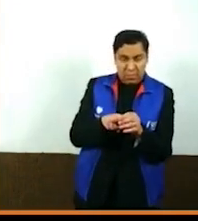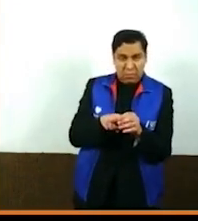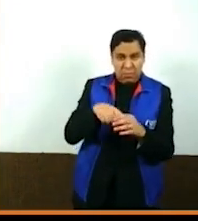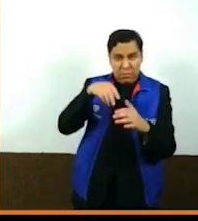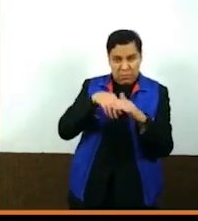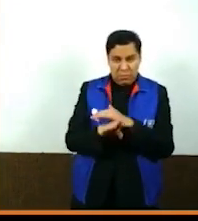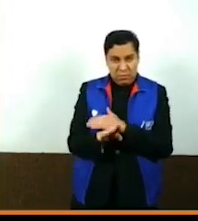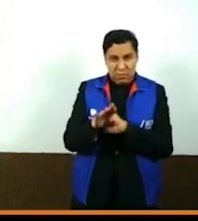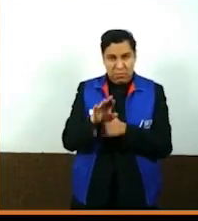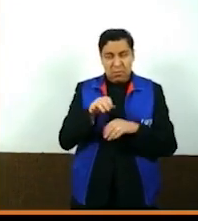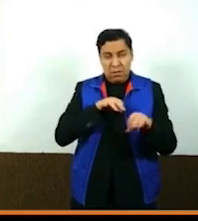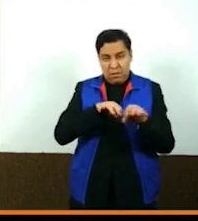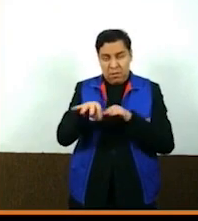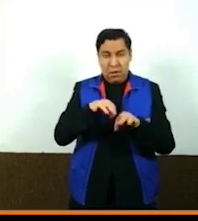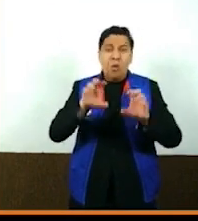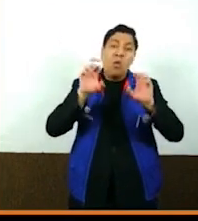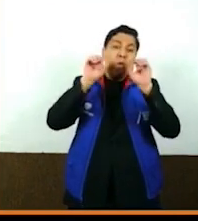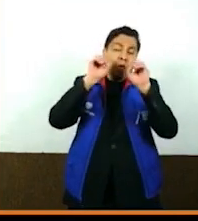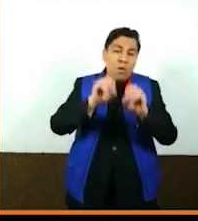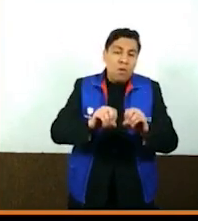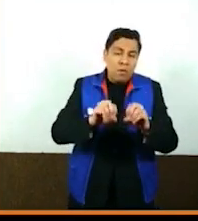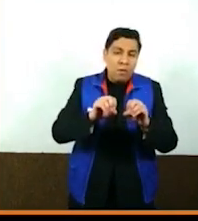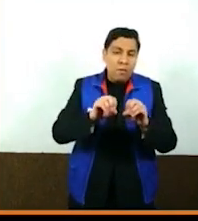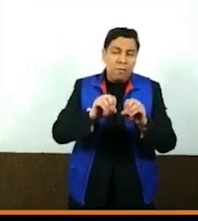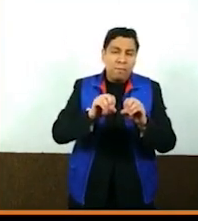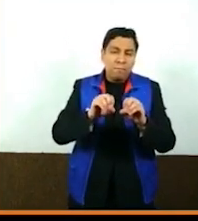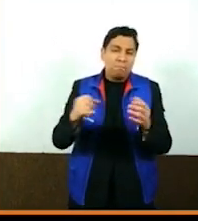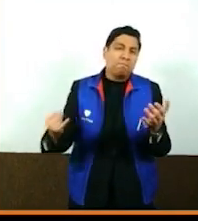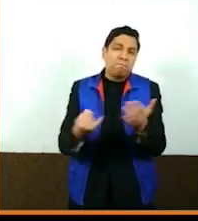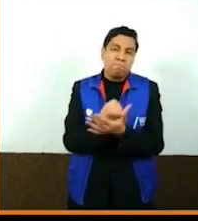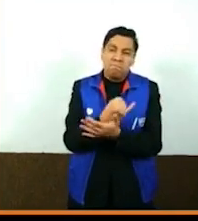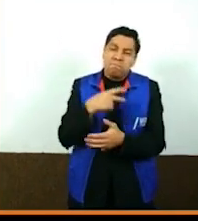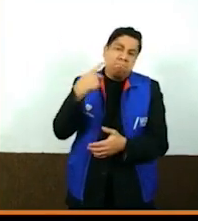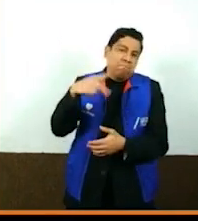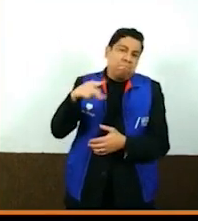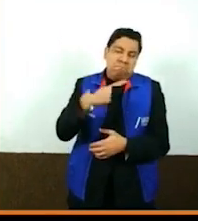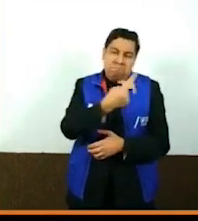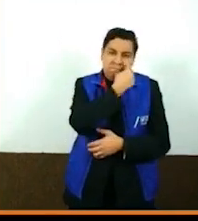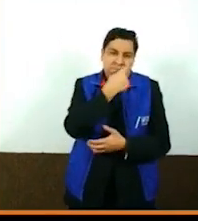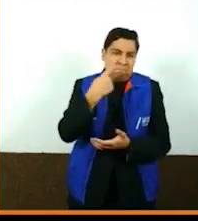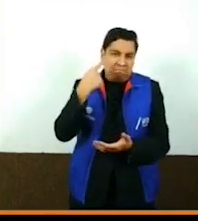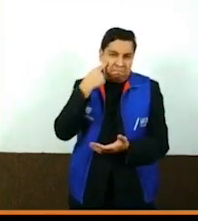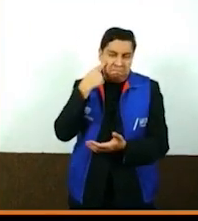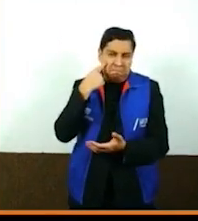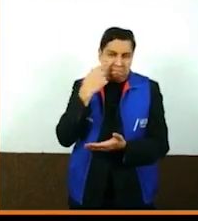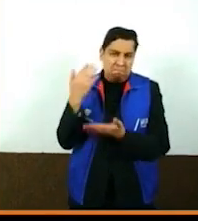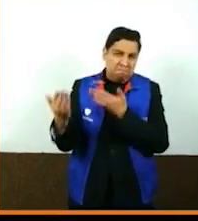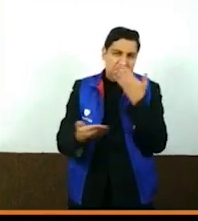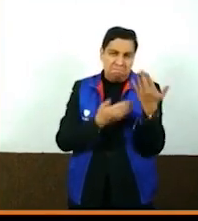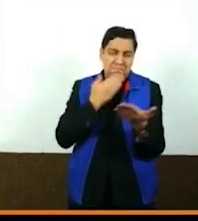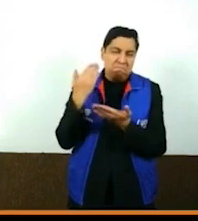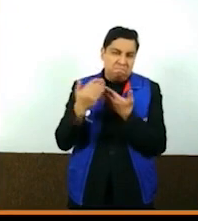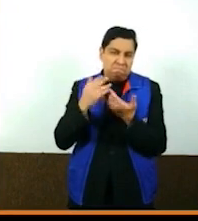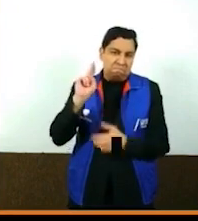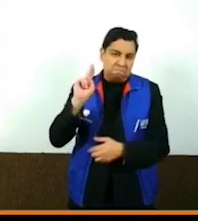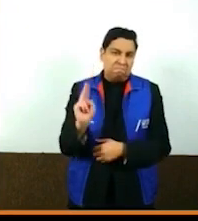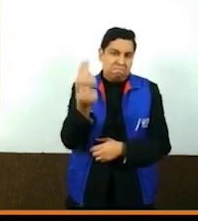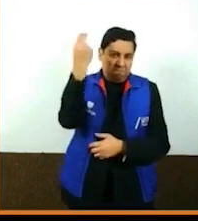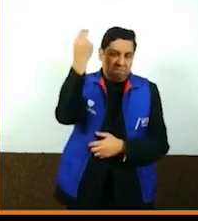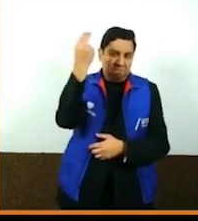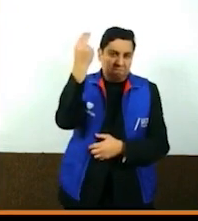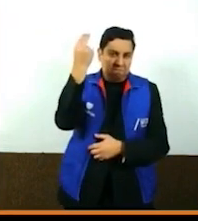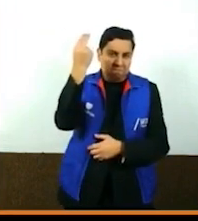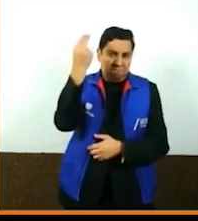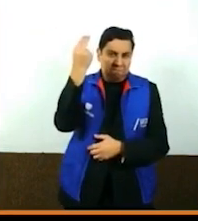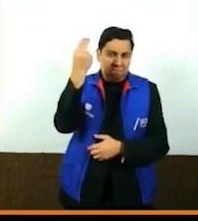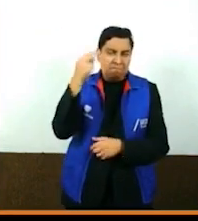vida productiva en la empresa, o deciden seguir, continuar con sus estudios universitarios.